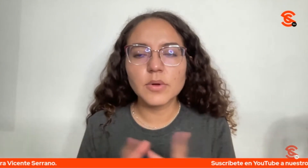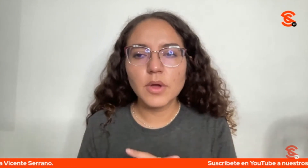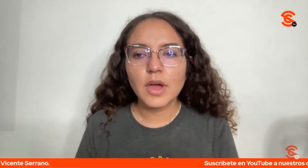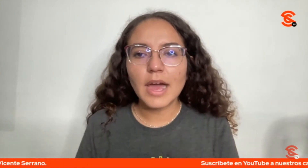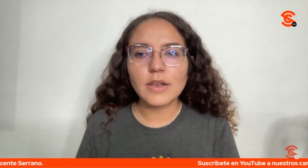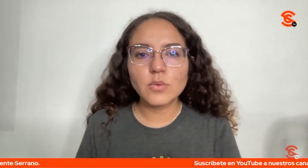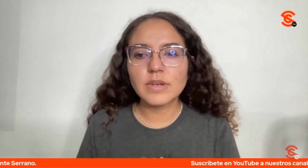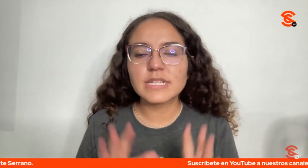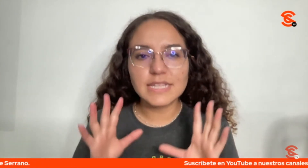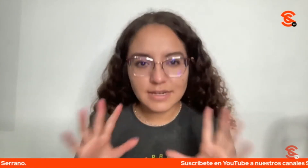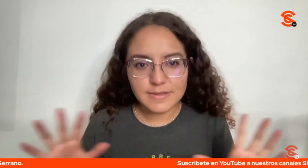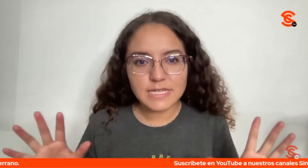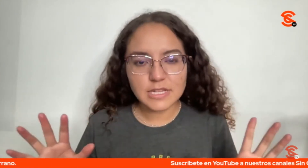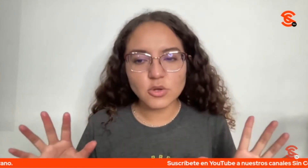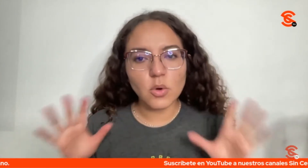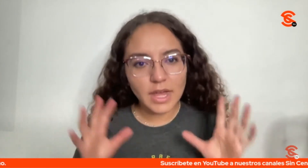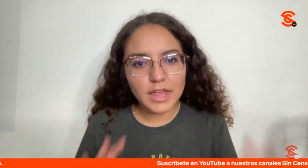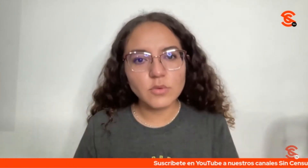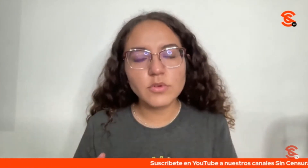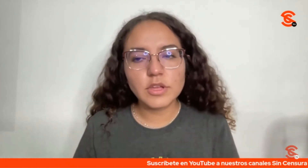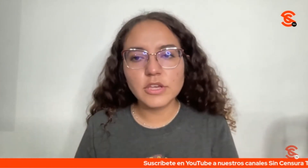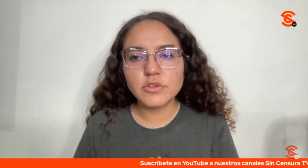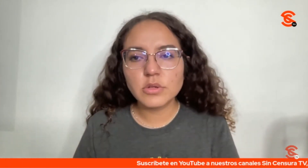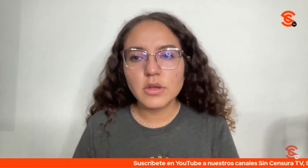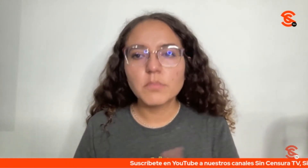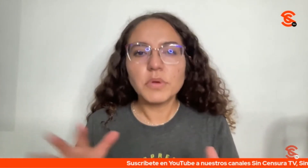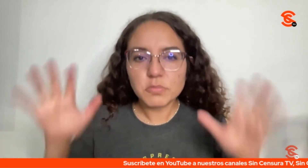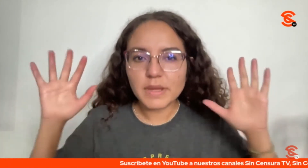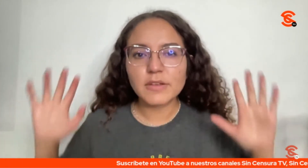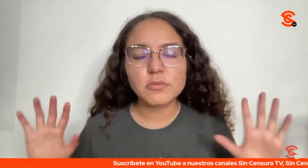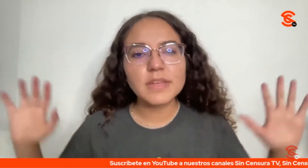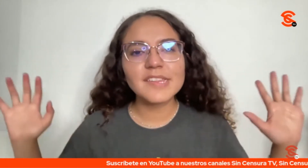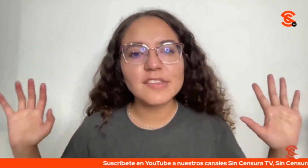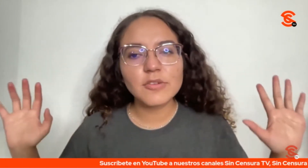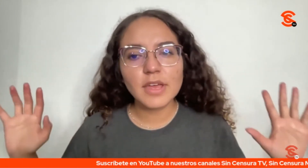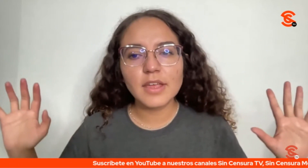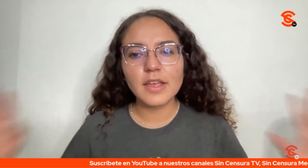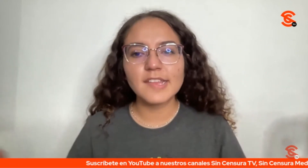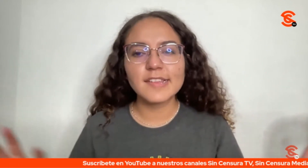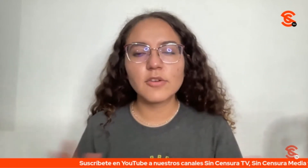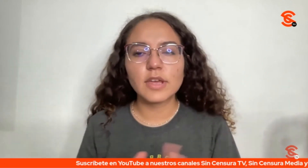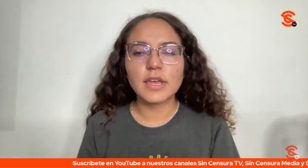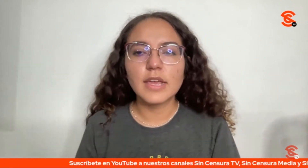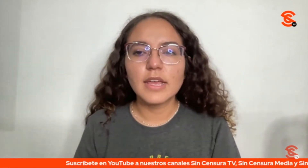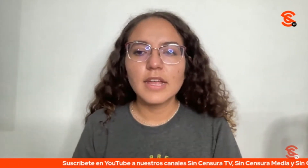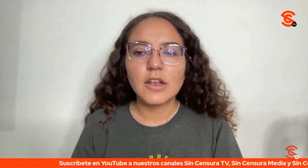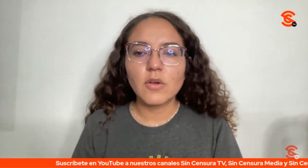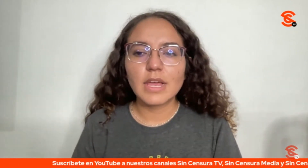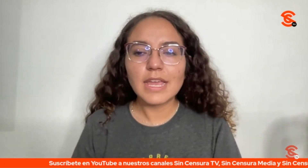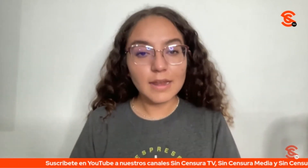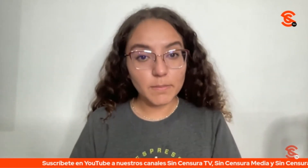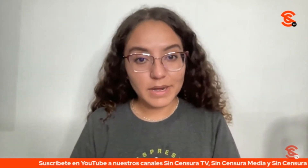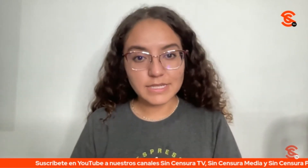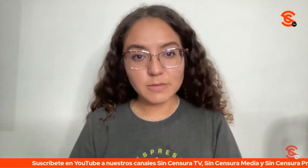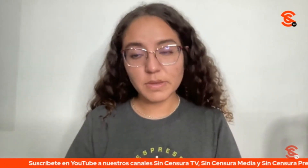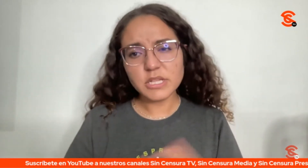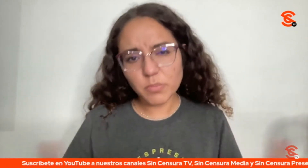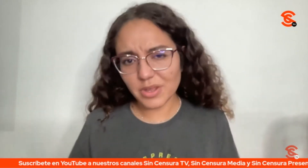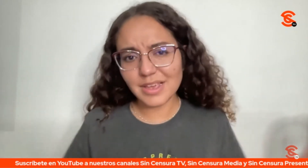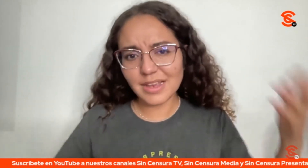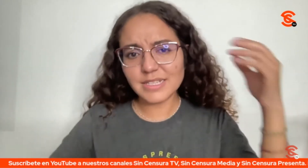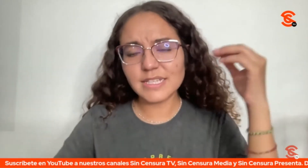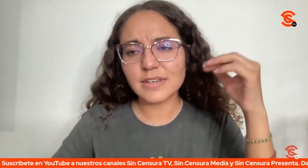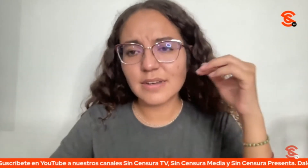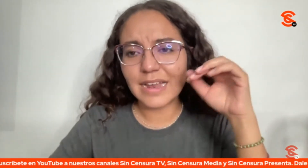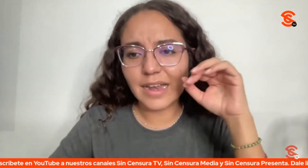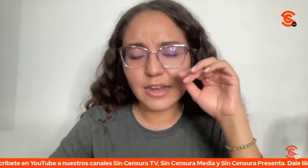mejor haciendo algunas entrevistas con cada uno de ellos pues para que nos vayan diciendo qué es lo que quieren para este país y